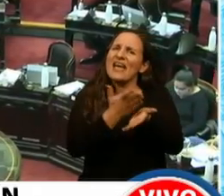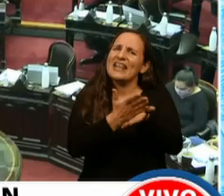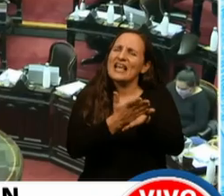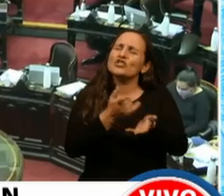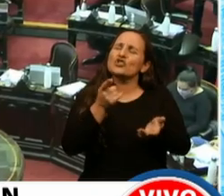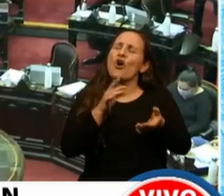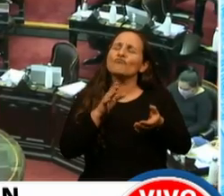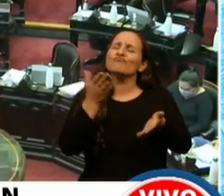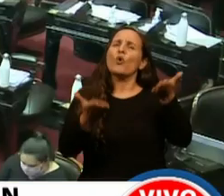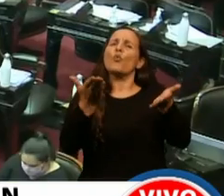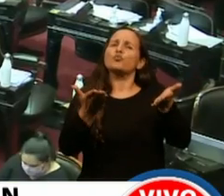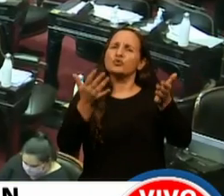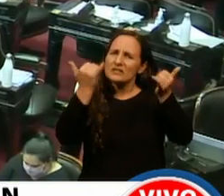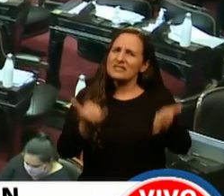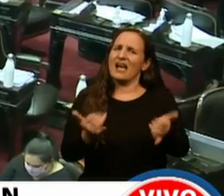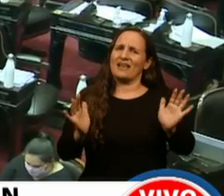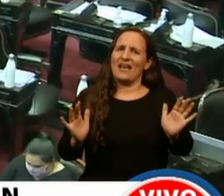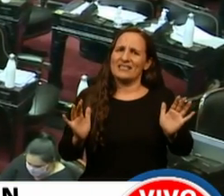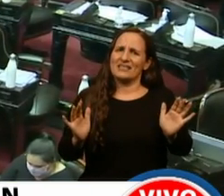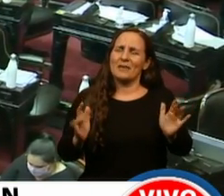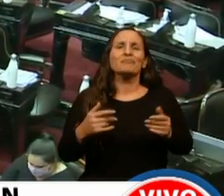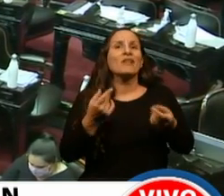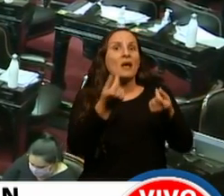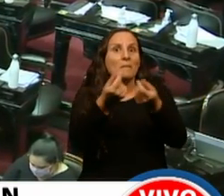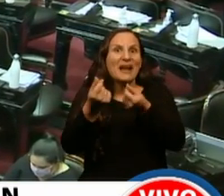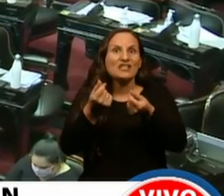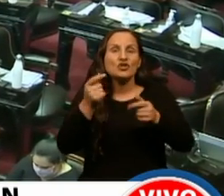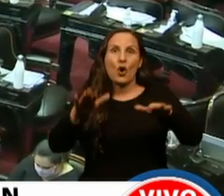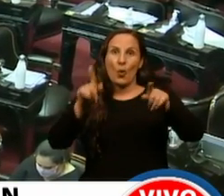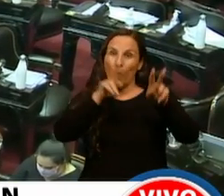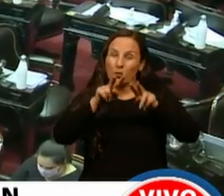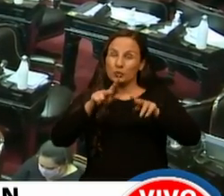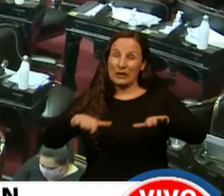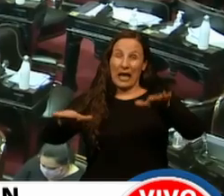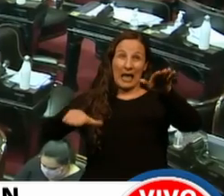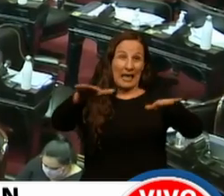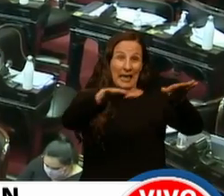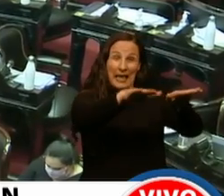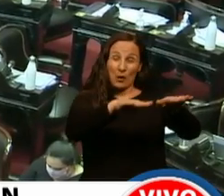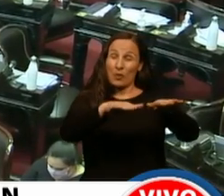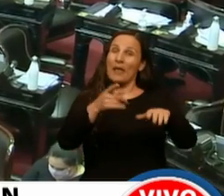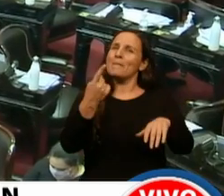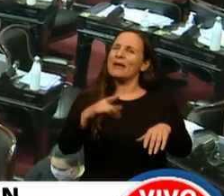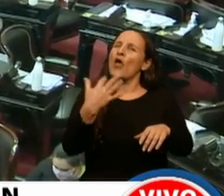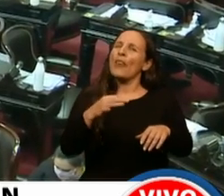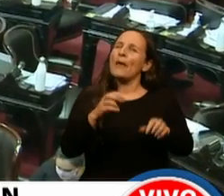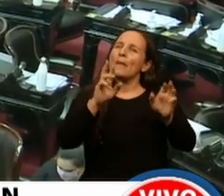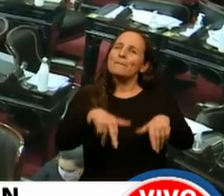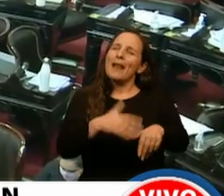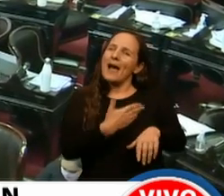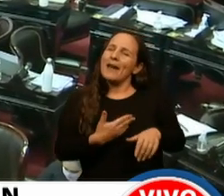justo el impulso lleva a descuidar las tarifas de gas que pagan nuestros conciudadanos debe acompañarse de políticas